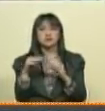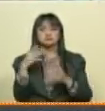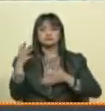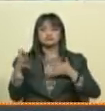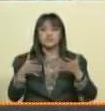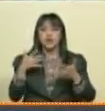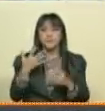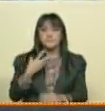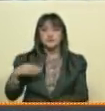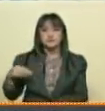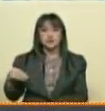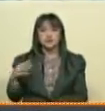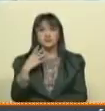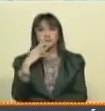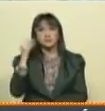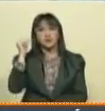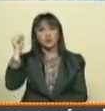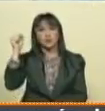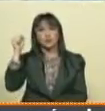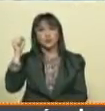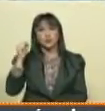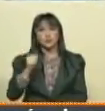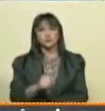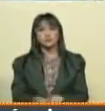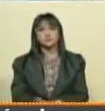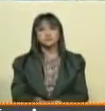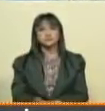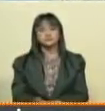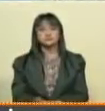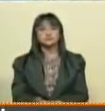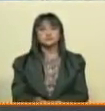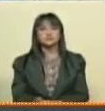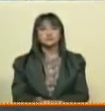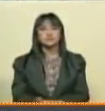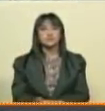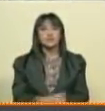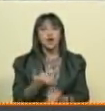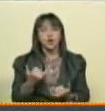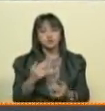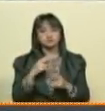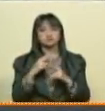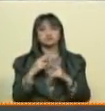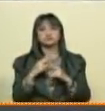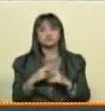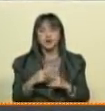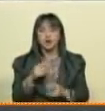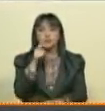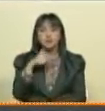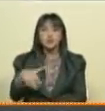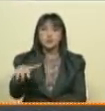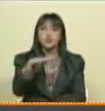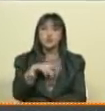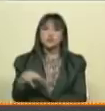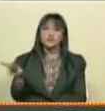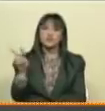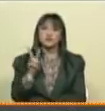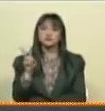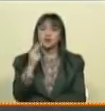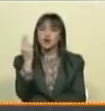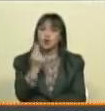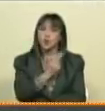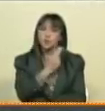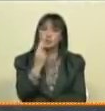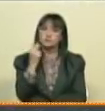presidente Nicolás Maduro. Y no solo me resta de nuevo ratificar al pueblo de Venezuela nuestro compromiso